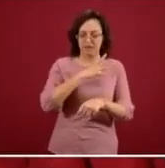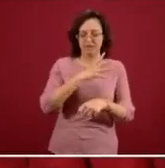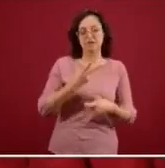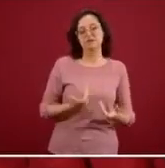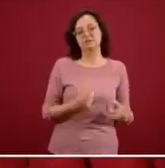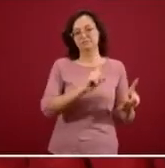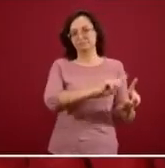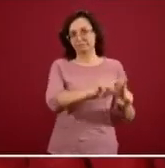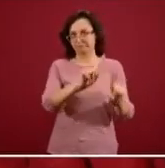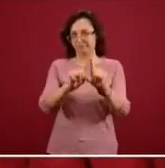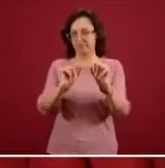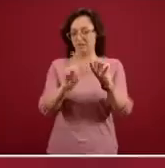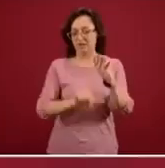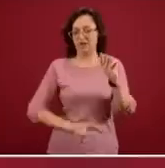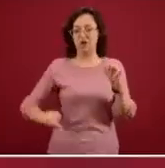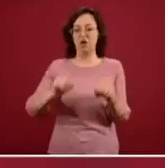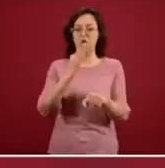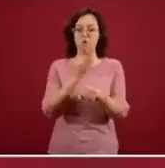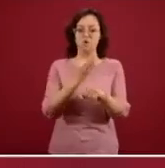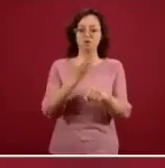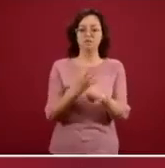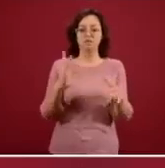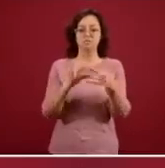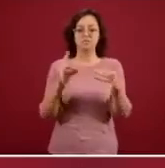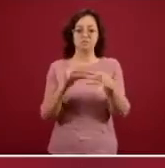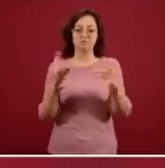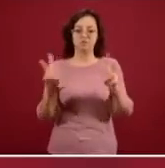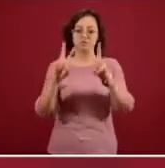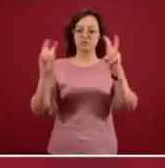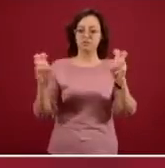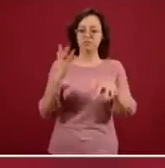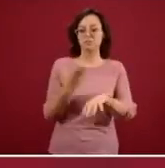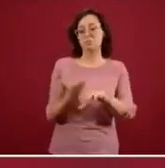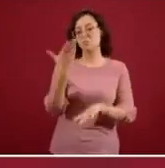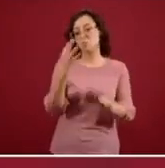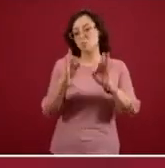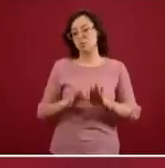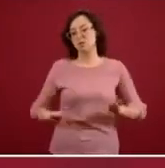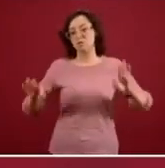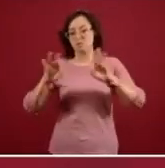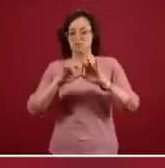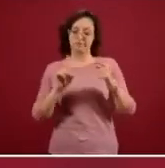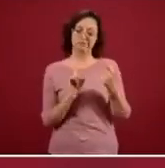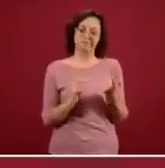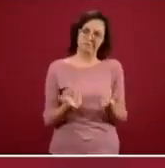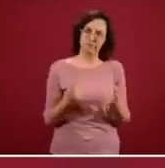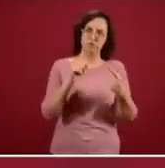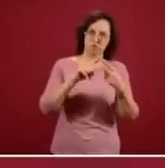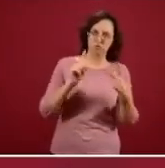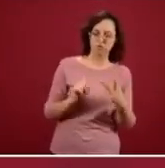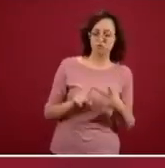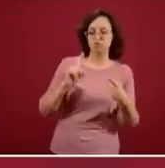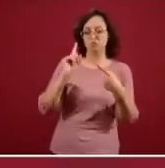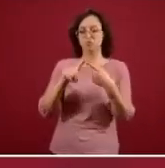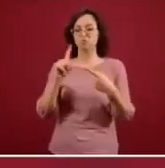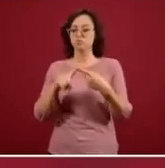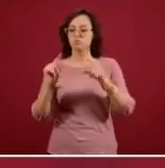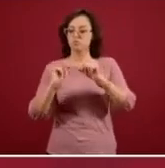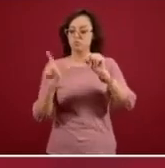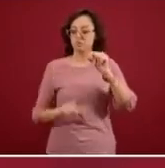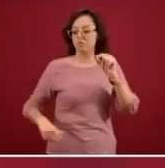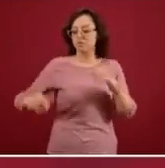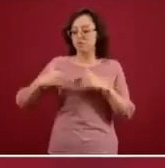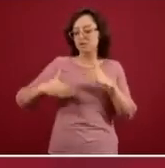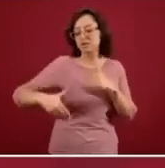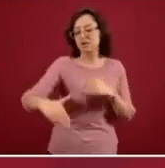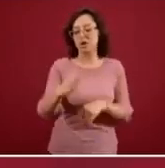de un elemento muy importante, de hecho de dos. Uno, que es la disponibilidad de sangre en México durante